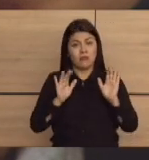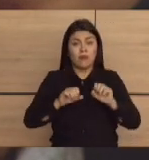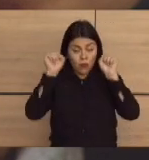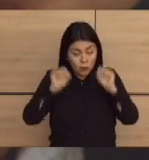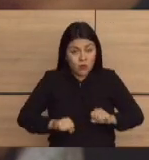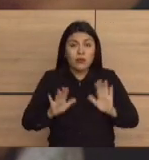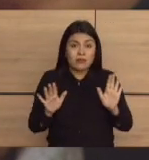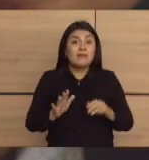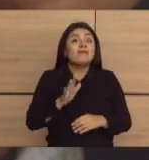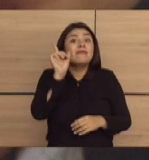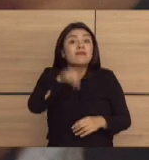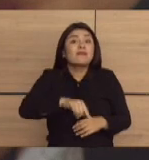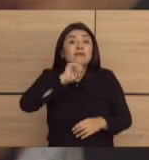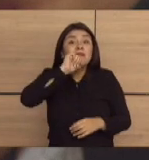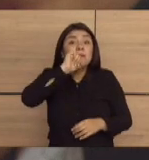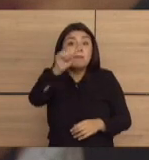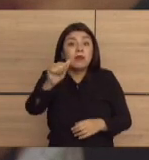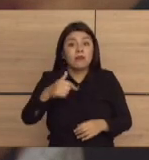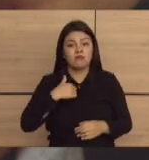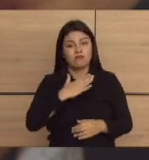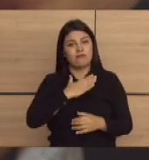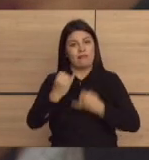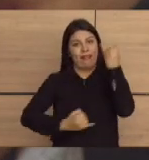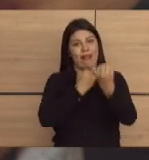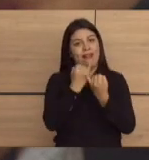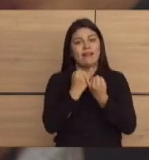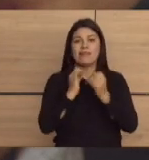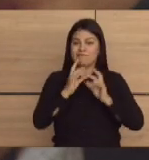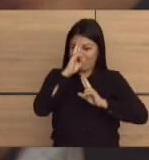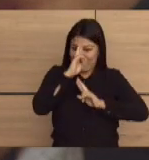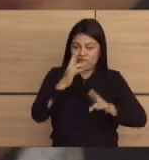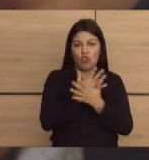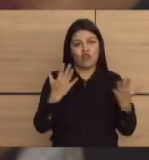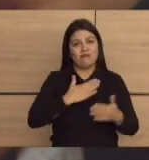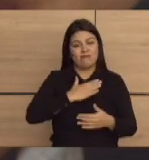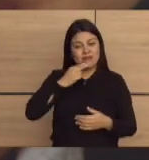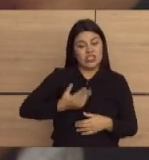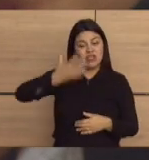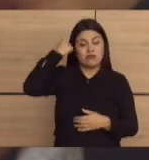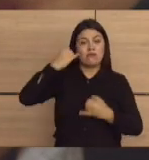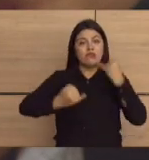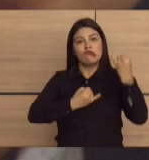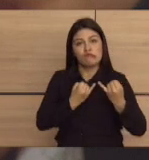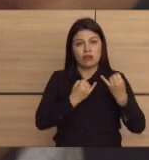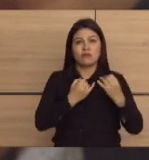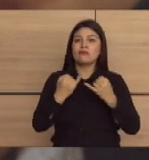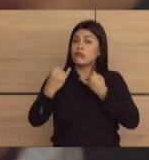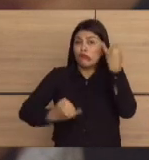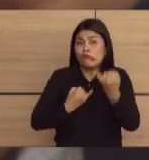peor, a perder el respeto y la identidad por lo que han sido sus fundamentos